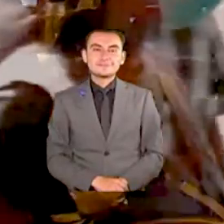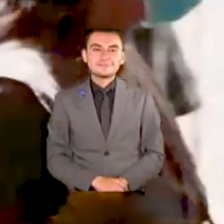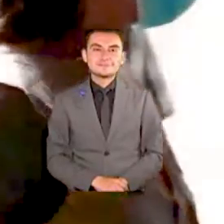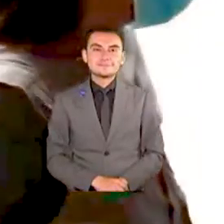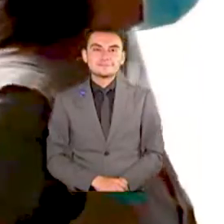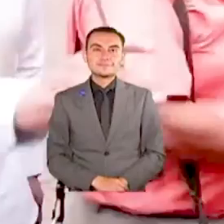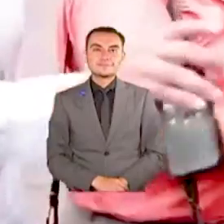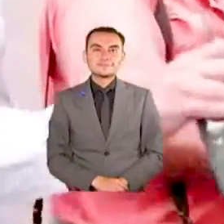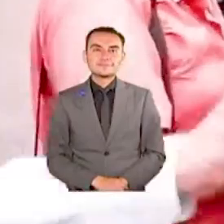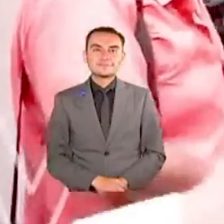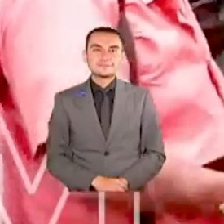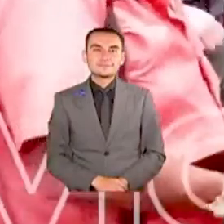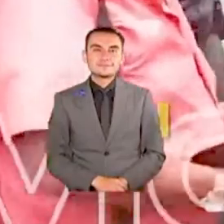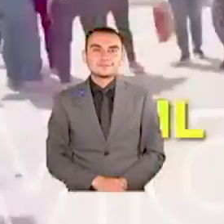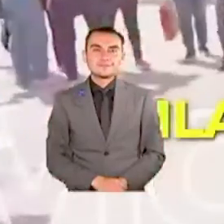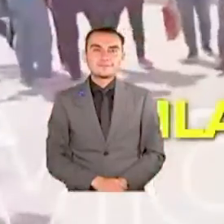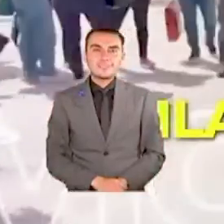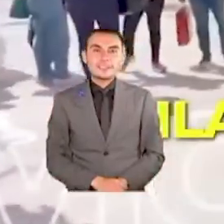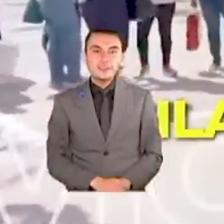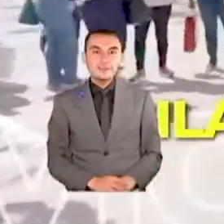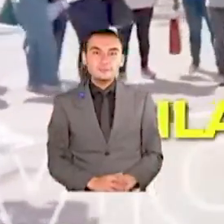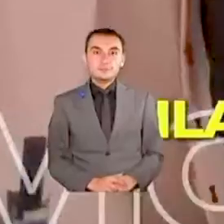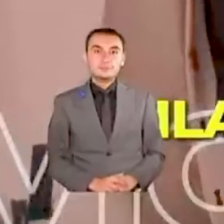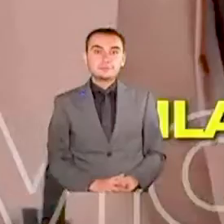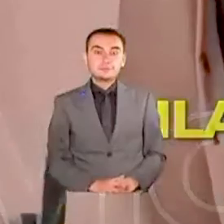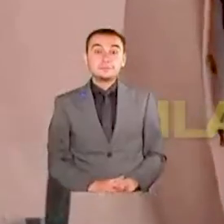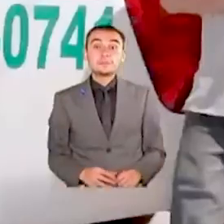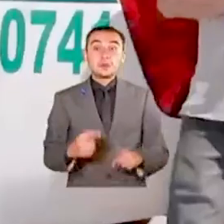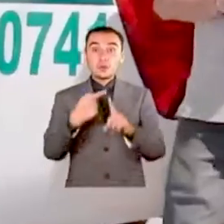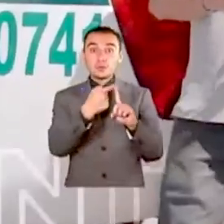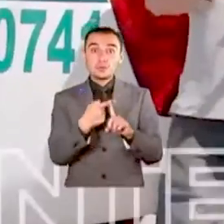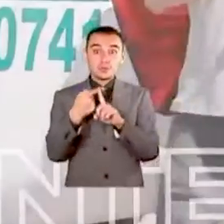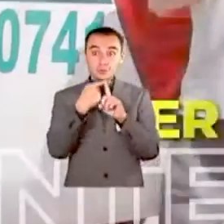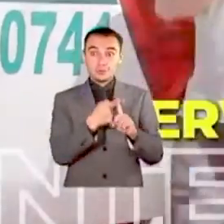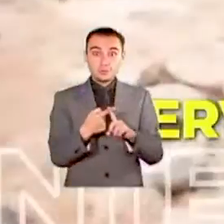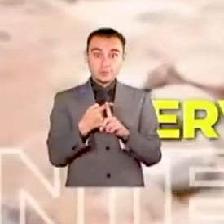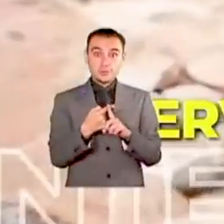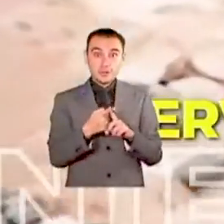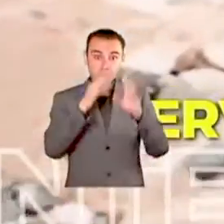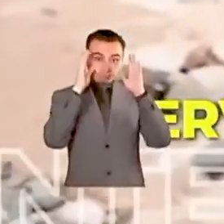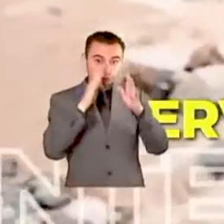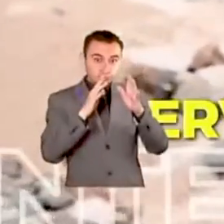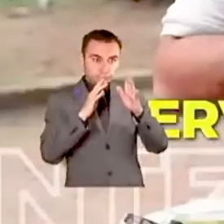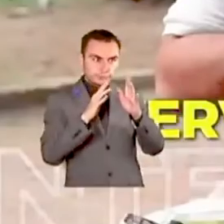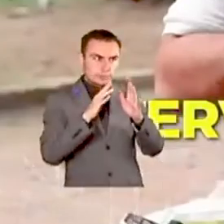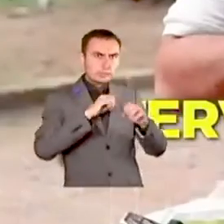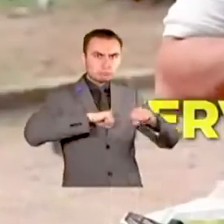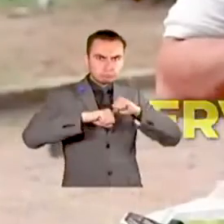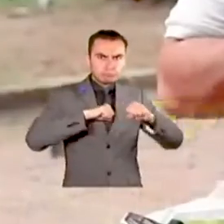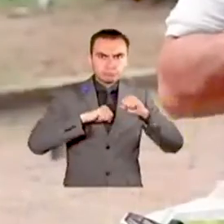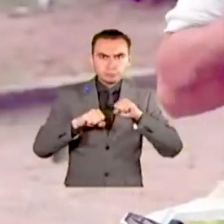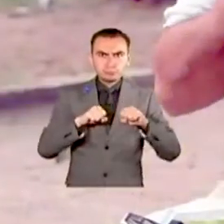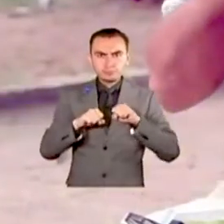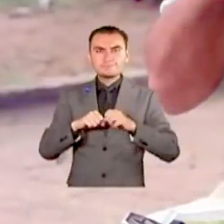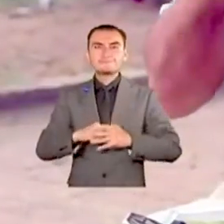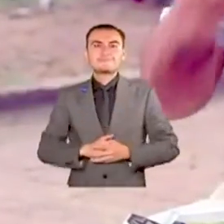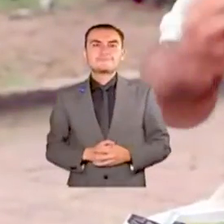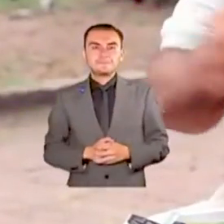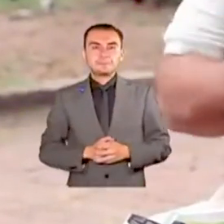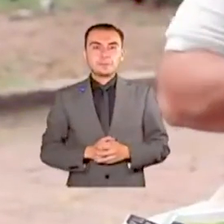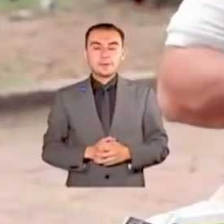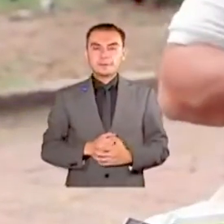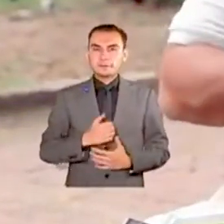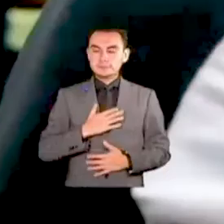La Procuraduría General de la Nación está vigilando, interviniendo. Para mí